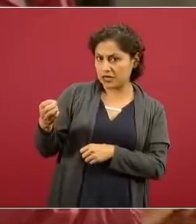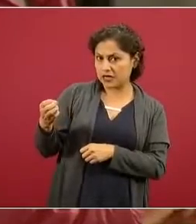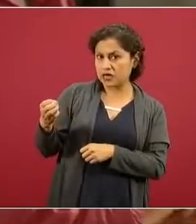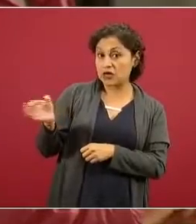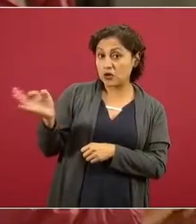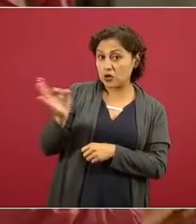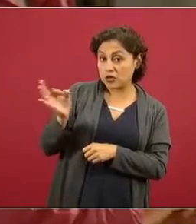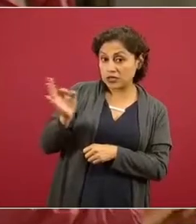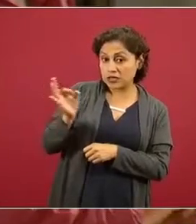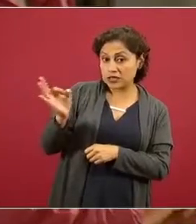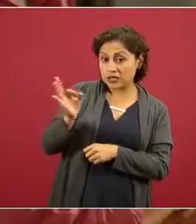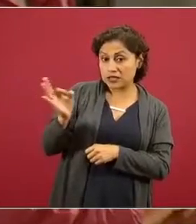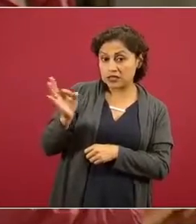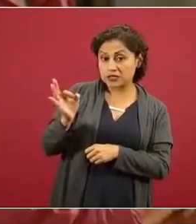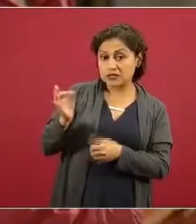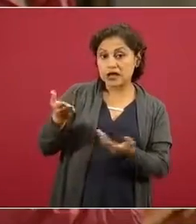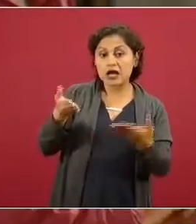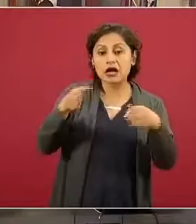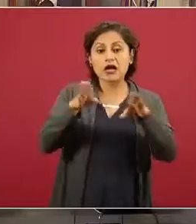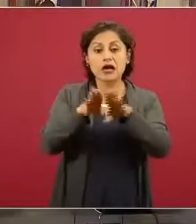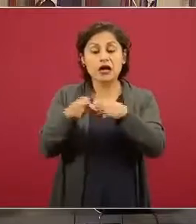un segundo periodo de confinamiento?